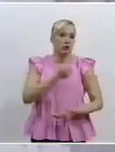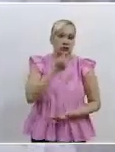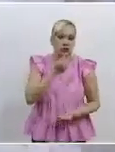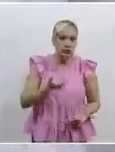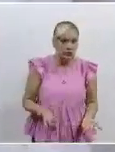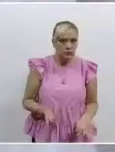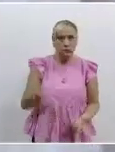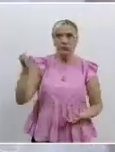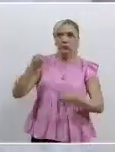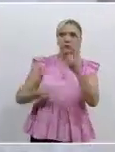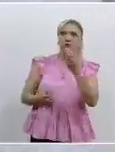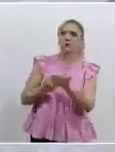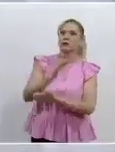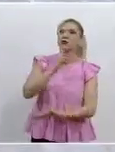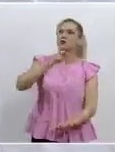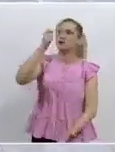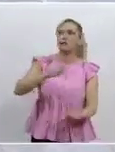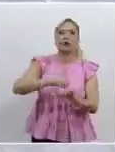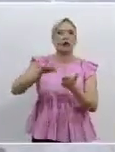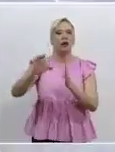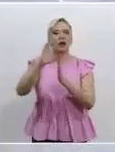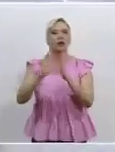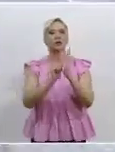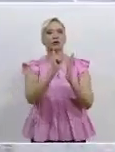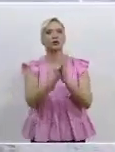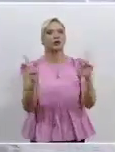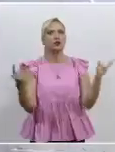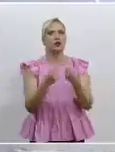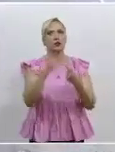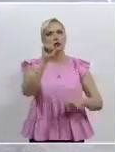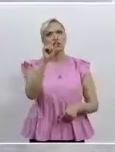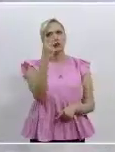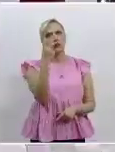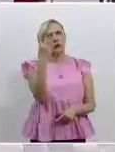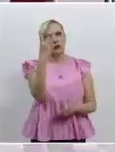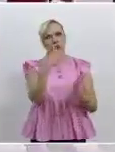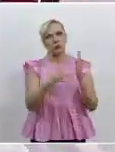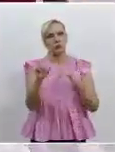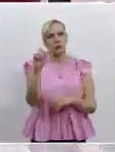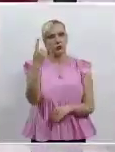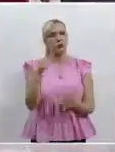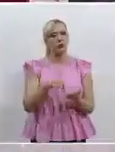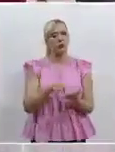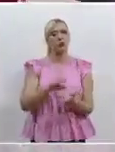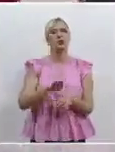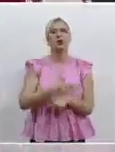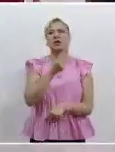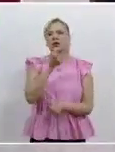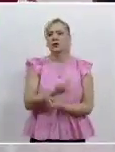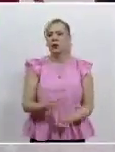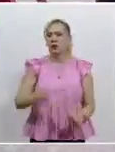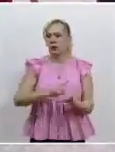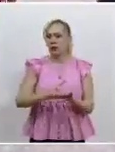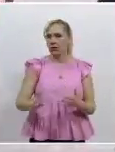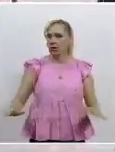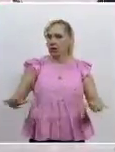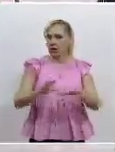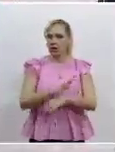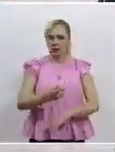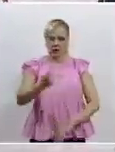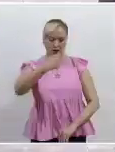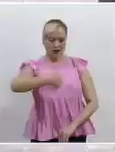de la Corte, entre ellas la acción de inconstitucionalidad 72/2021 sobre el derecho de las infancias sobre la modificación de